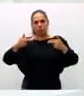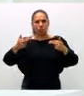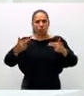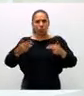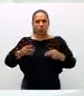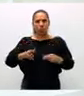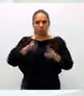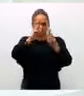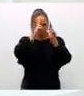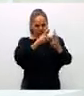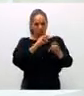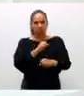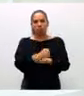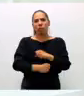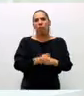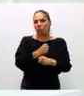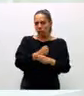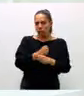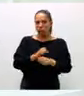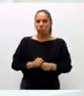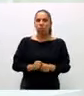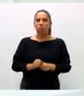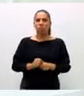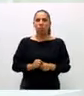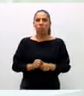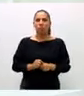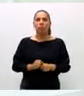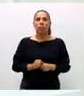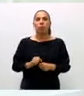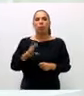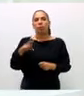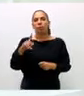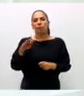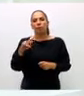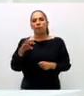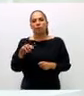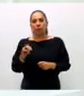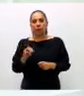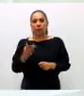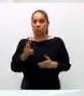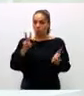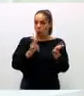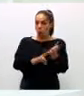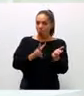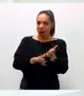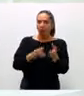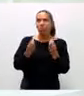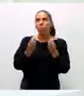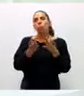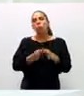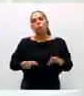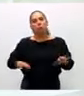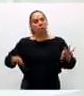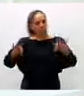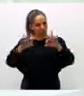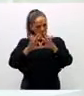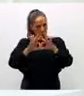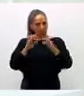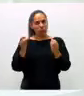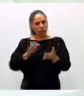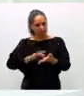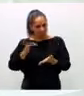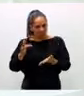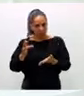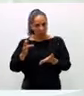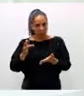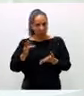maestro Celestino. Los valores son algo muy importante como personas y seres humanos que somos. Qué bueno que lo estén recordando y que también